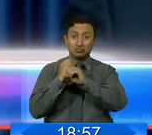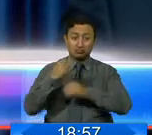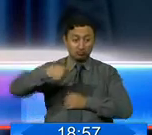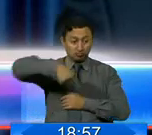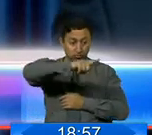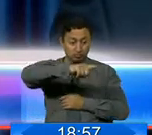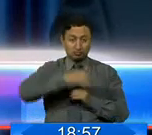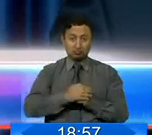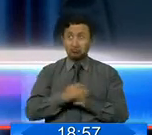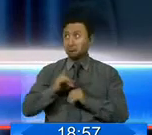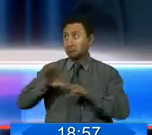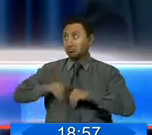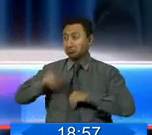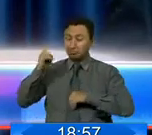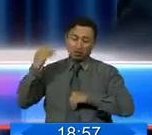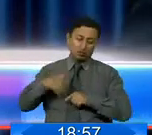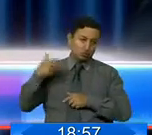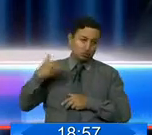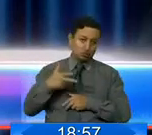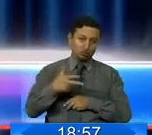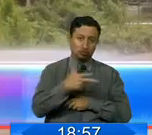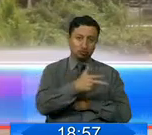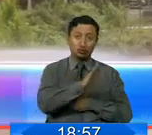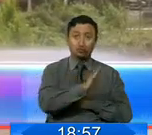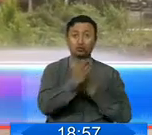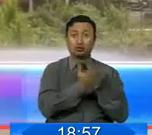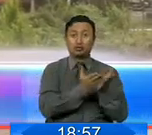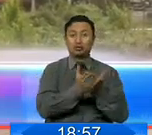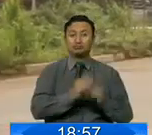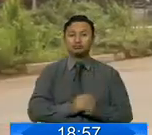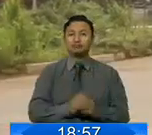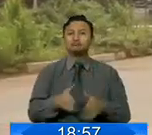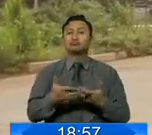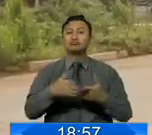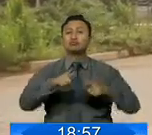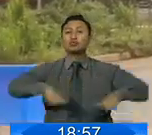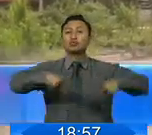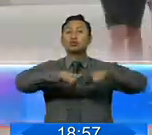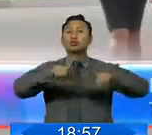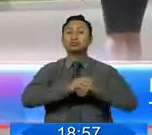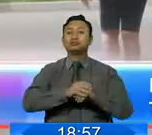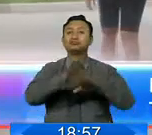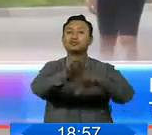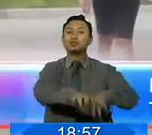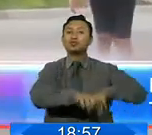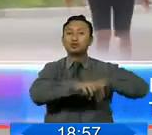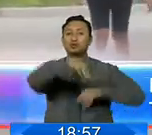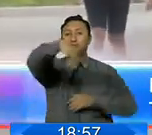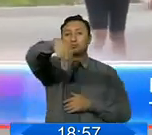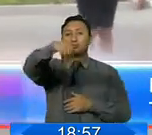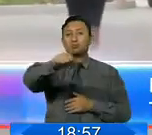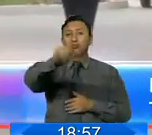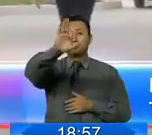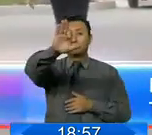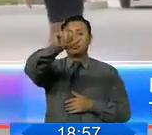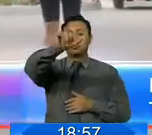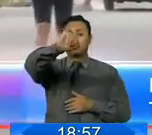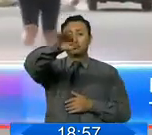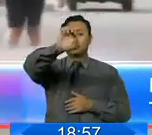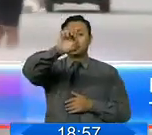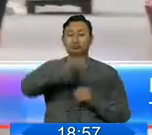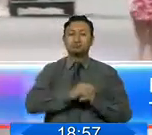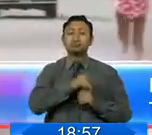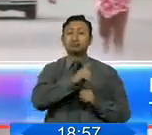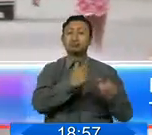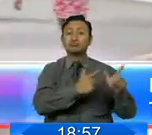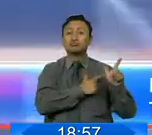está cumpliendo actos del servicio. Sucedió en el sector de labores agrícolas en la parroquia de Mataje. Según el informe militar, los